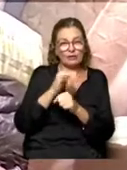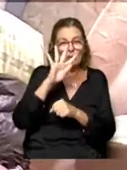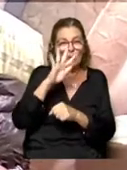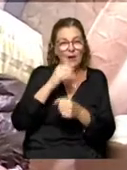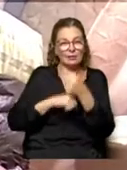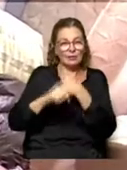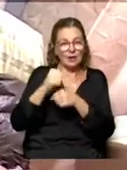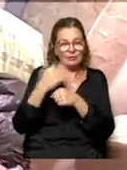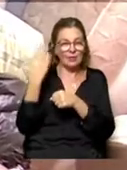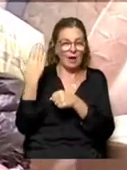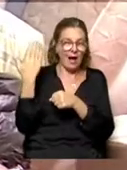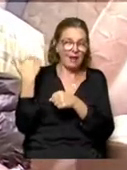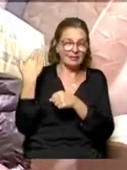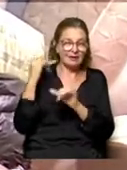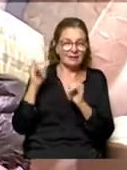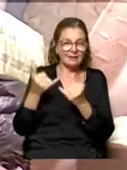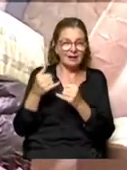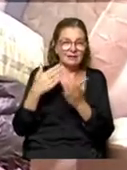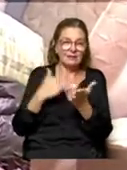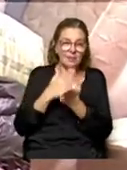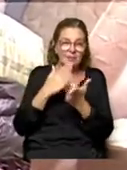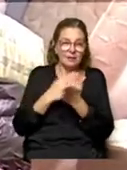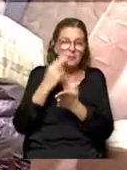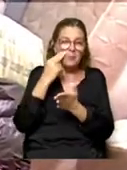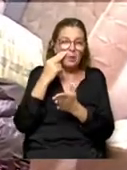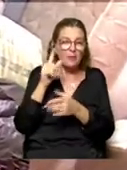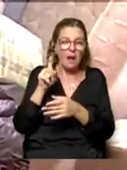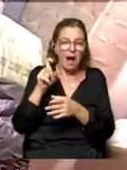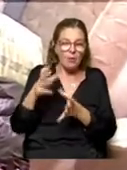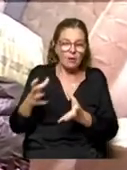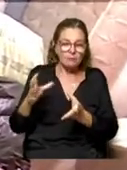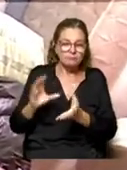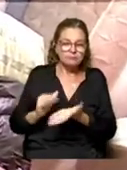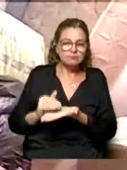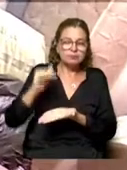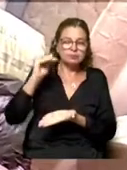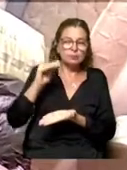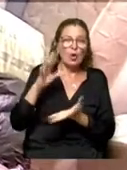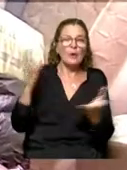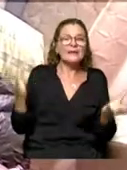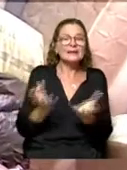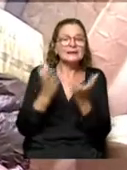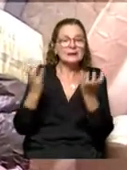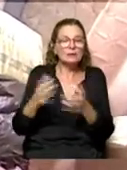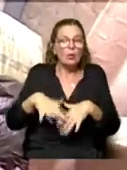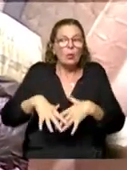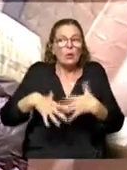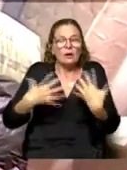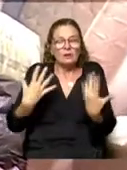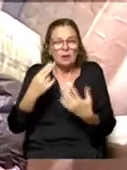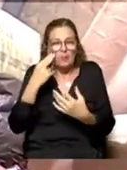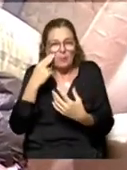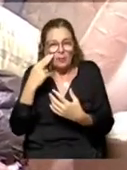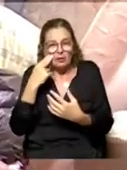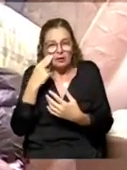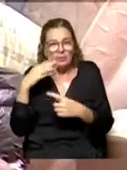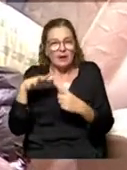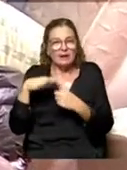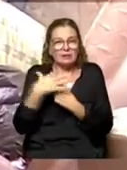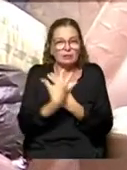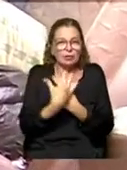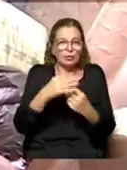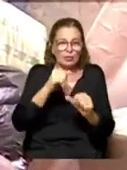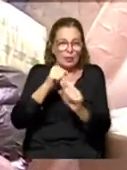4 años. Siempre que hay inundaciones, incendios o cualquier cosa que ocurra en el entorno de las